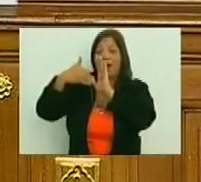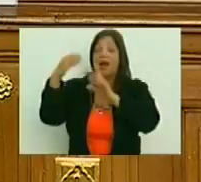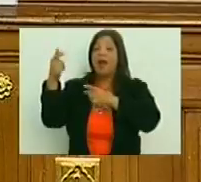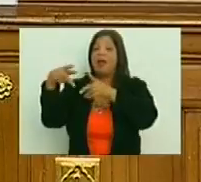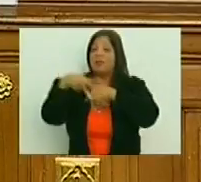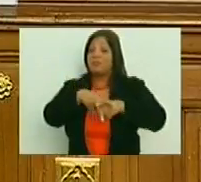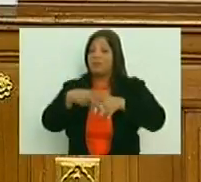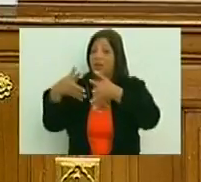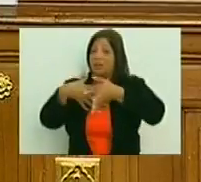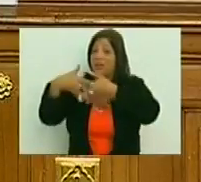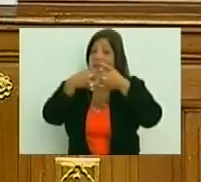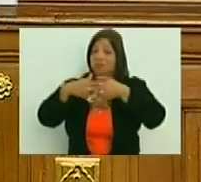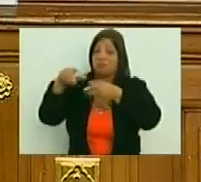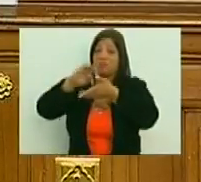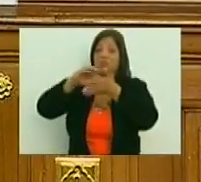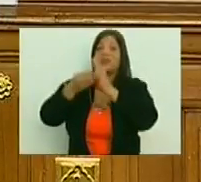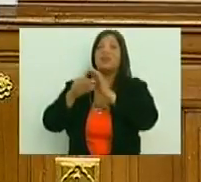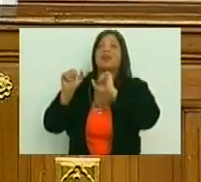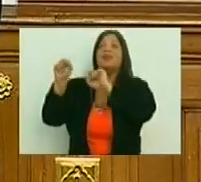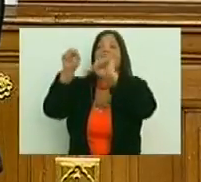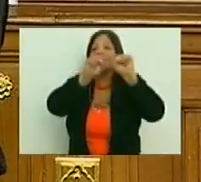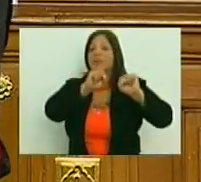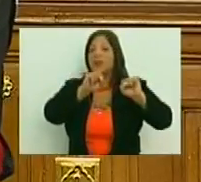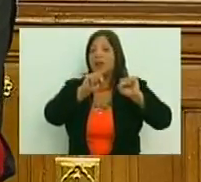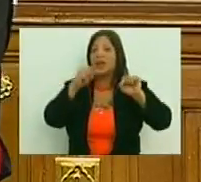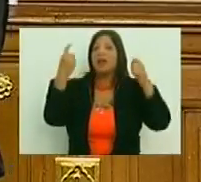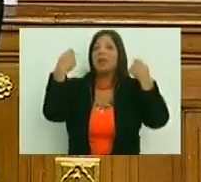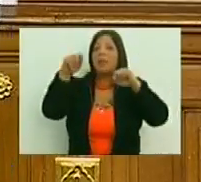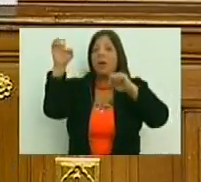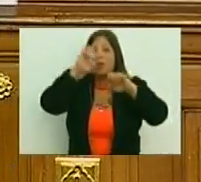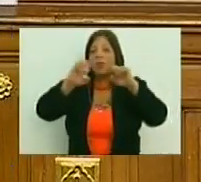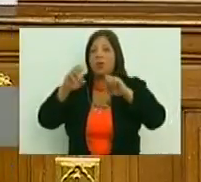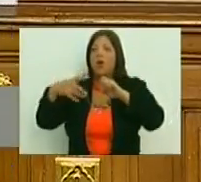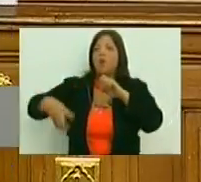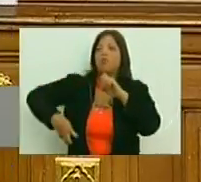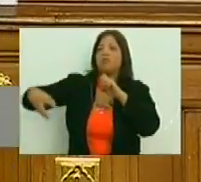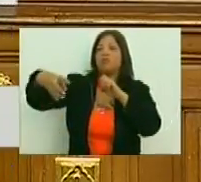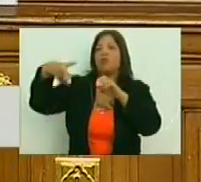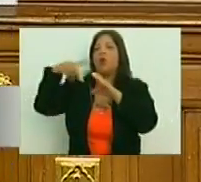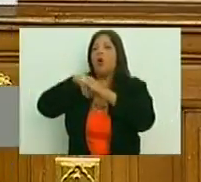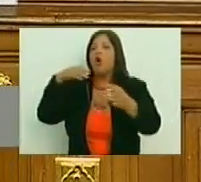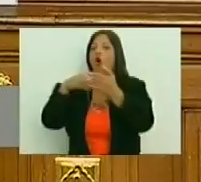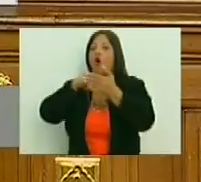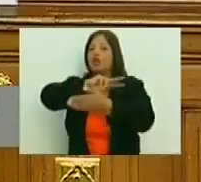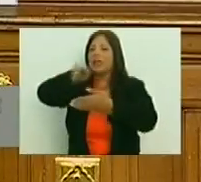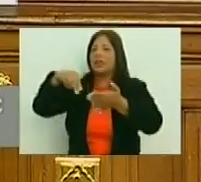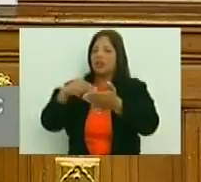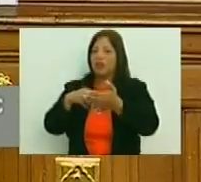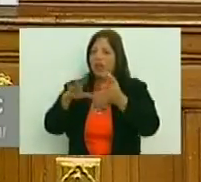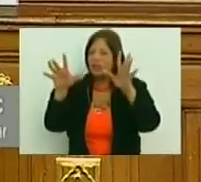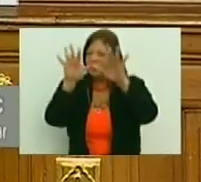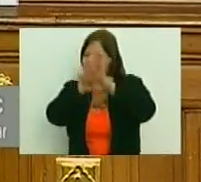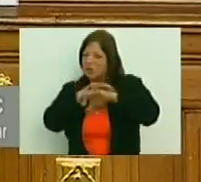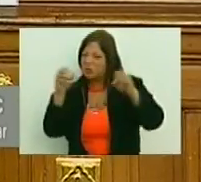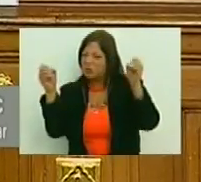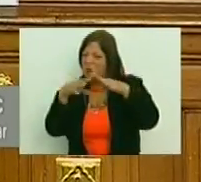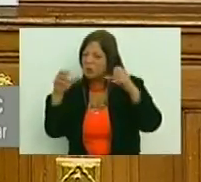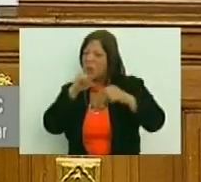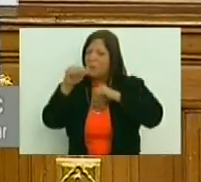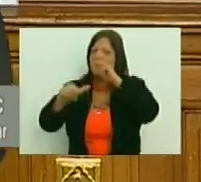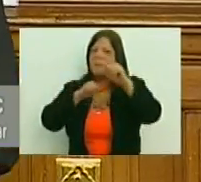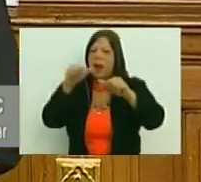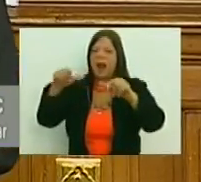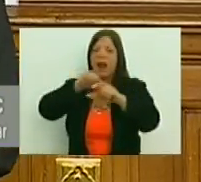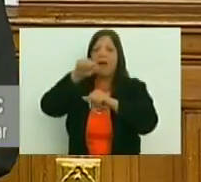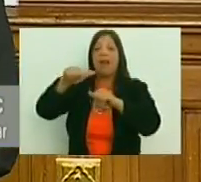hegemónicas del imperialismo, así como también a las pretensiones de la burguesía antinacional, oscurantista, anacrónica y